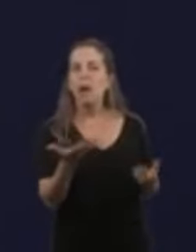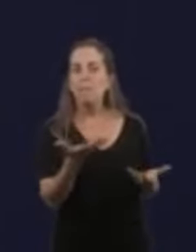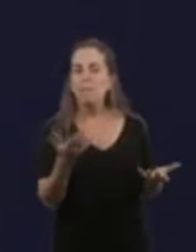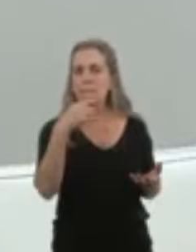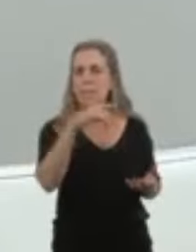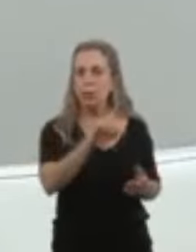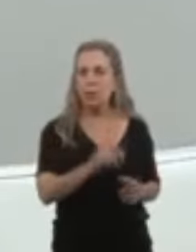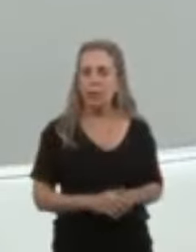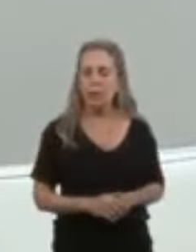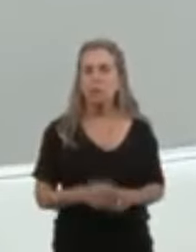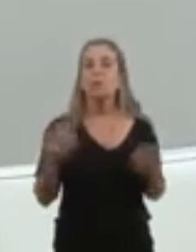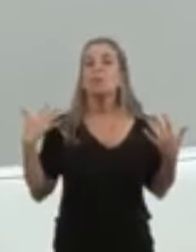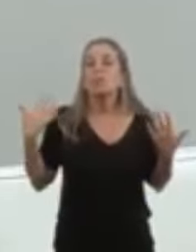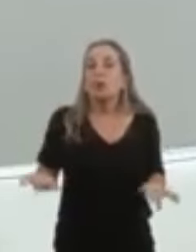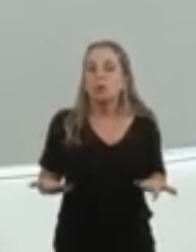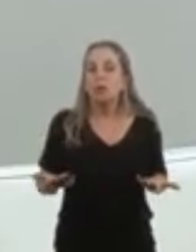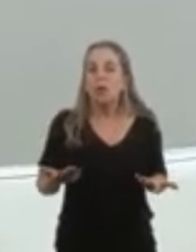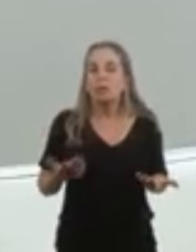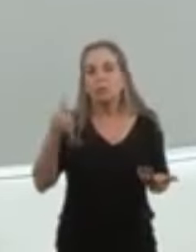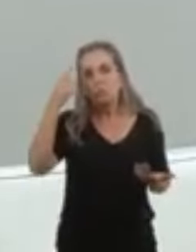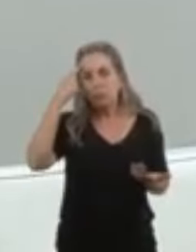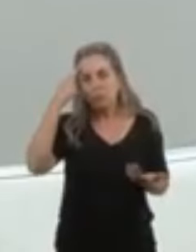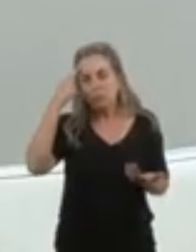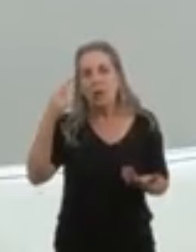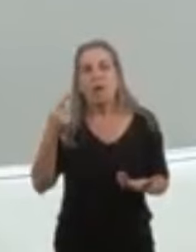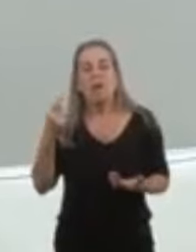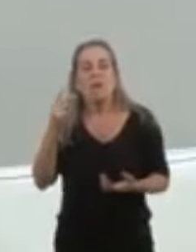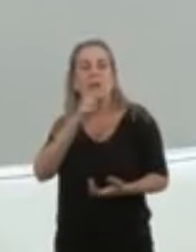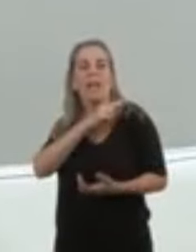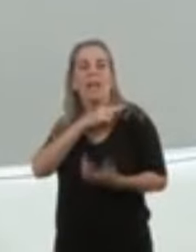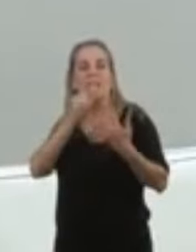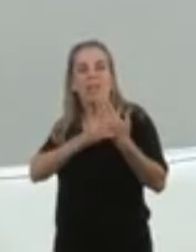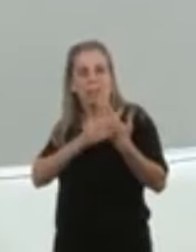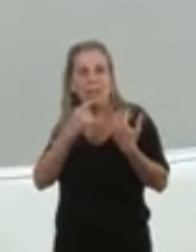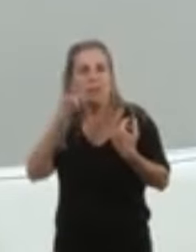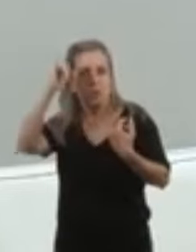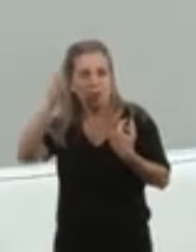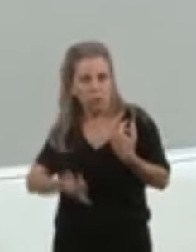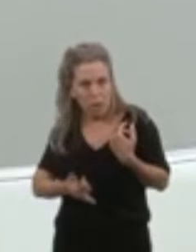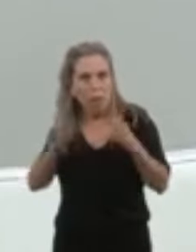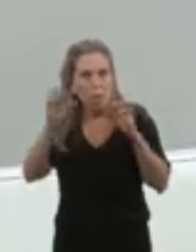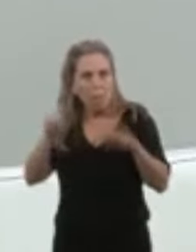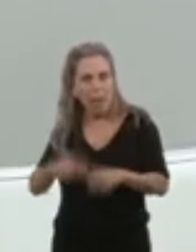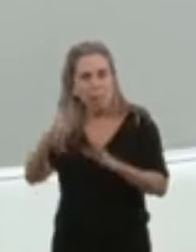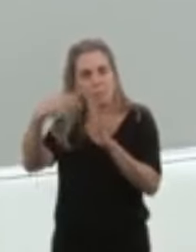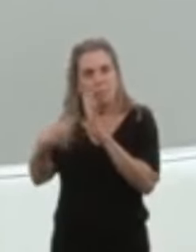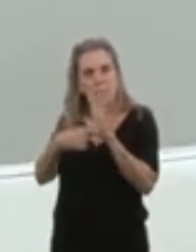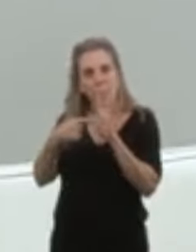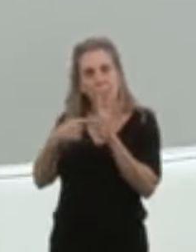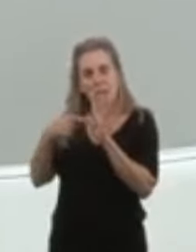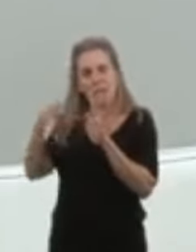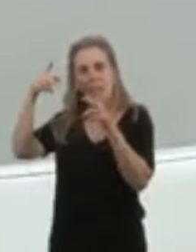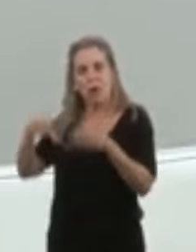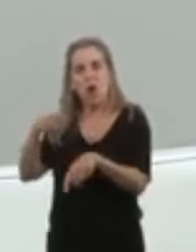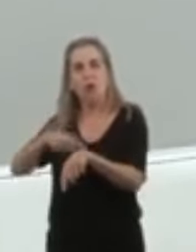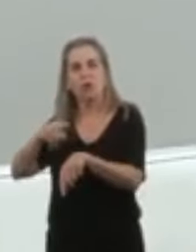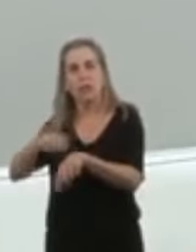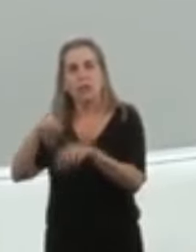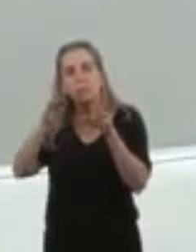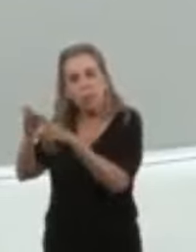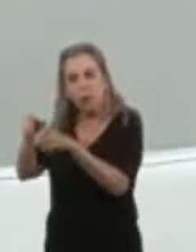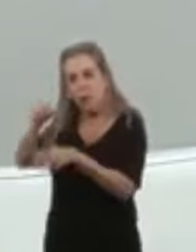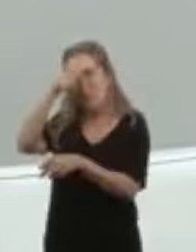va a haber cortes programados o no Guillermo Francos dijo que sí va a haber cortes programados Rodríguez chirilo hoy en mitre dijo que no va